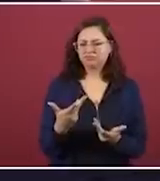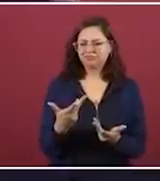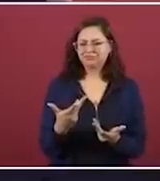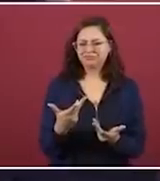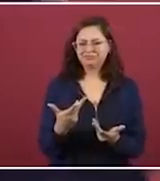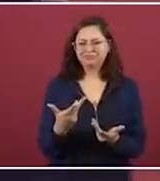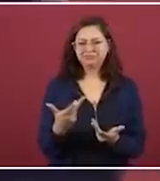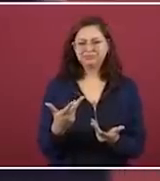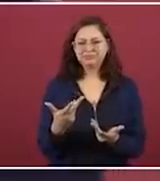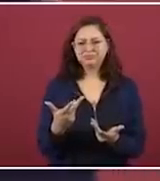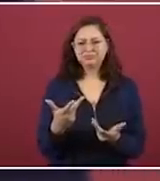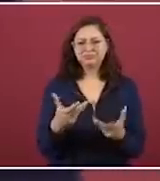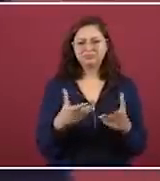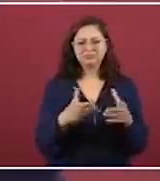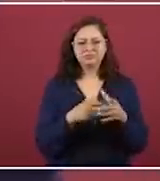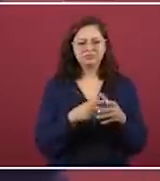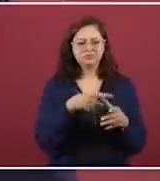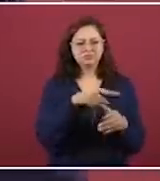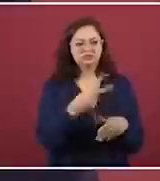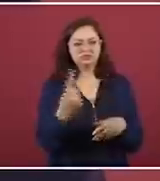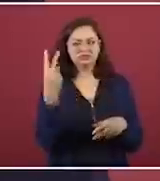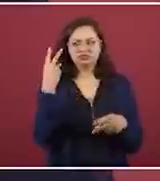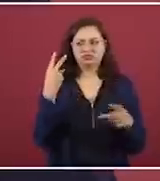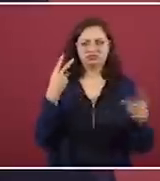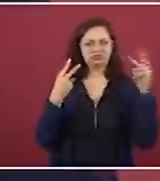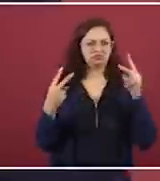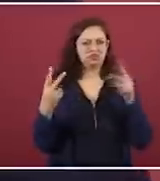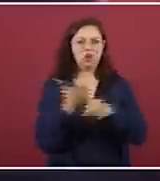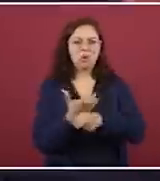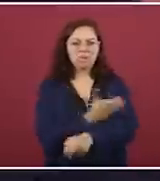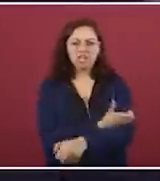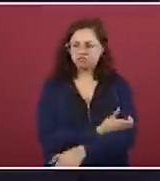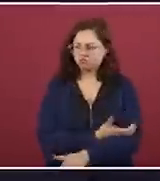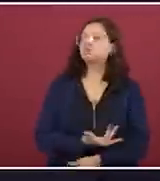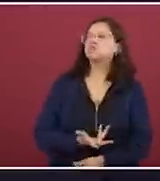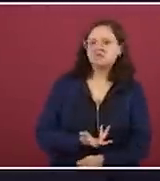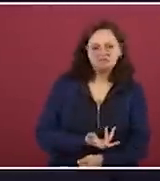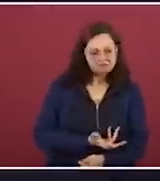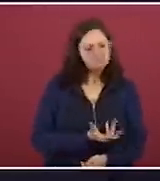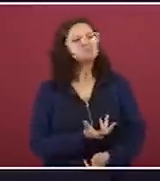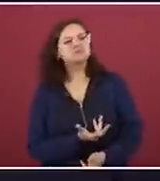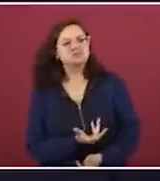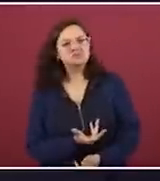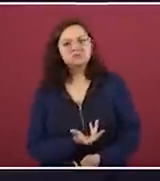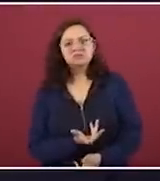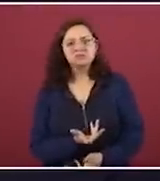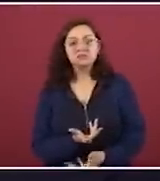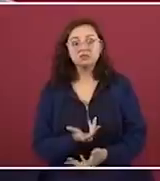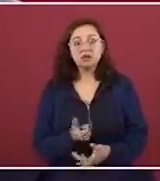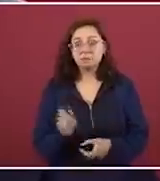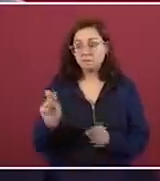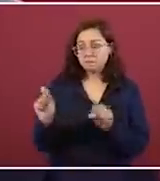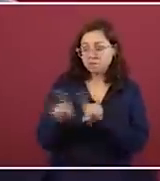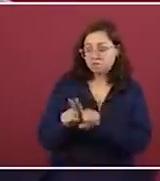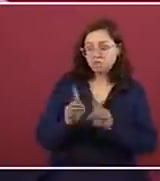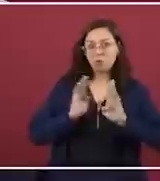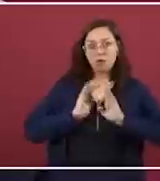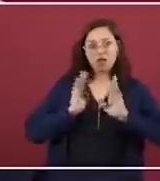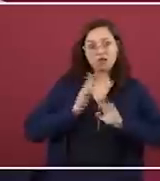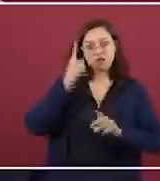con malos ojos a sus propios compañeros del Ejército y de la